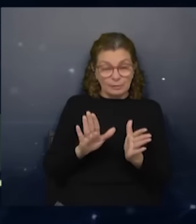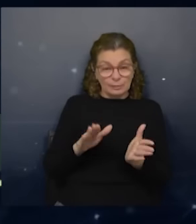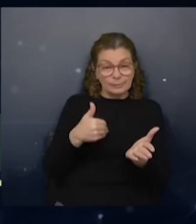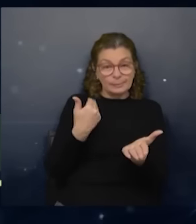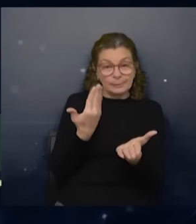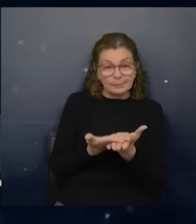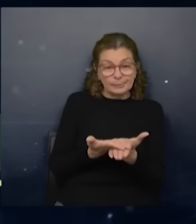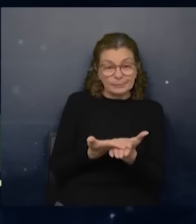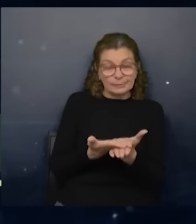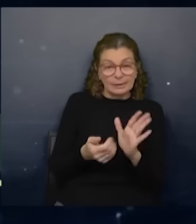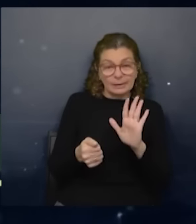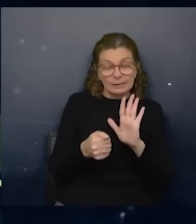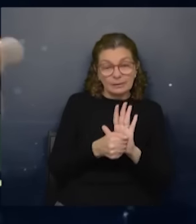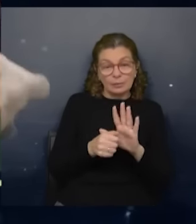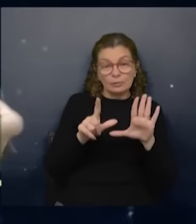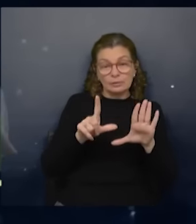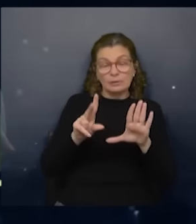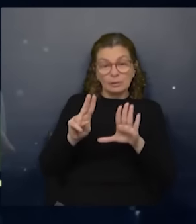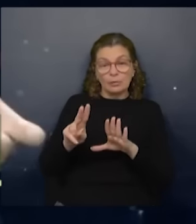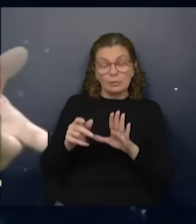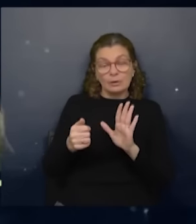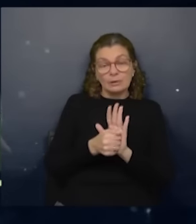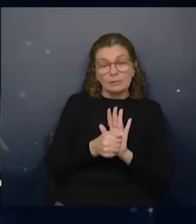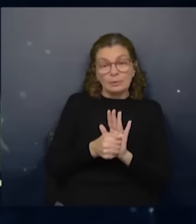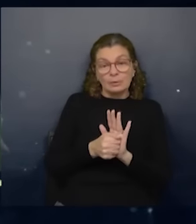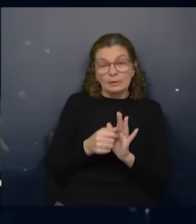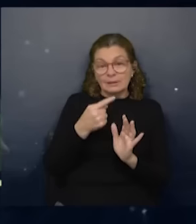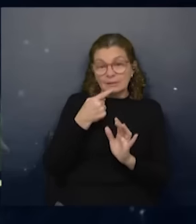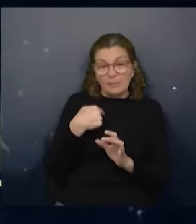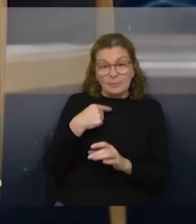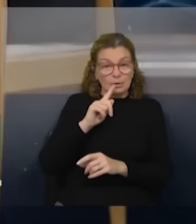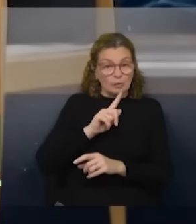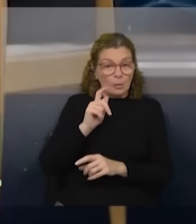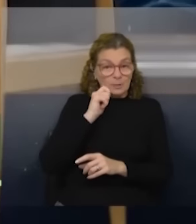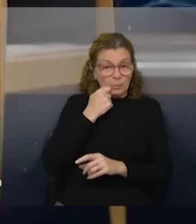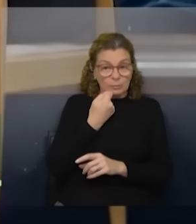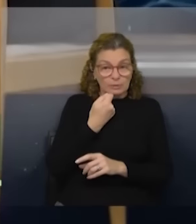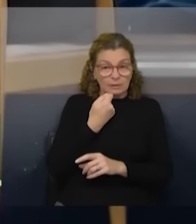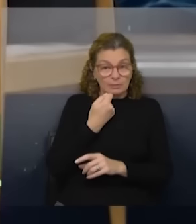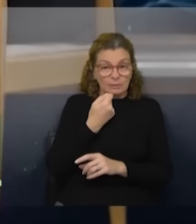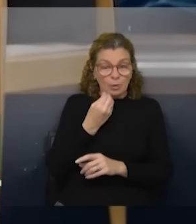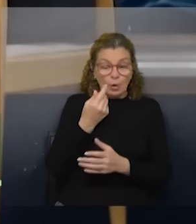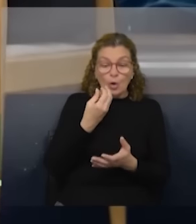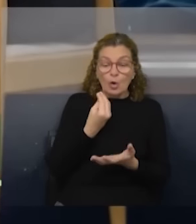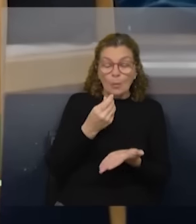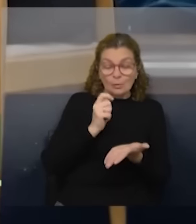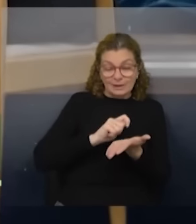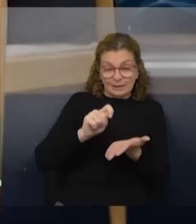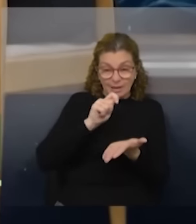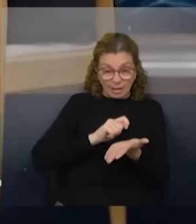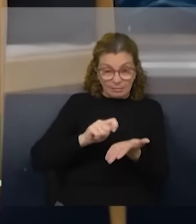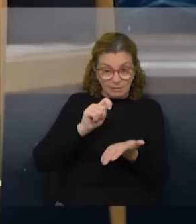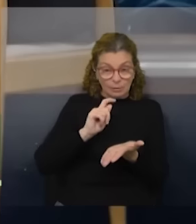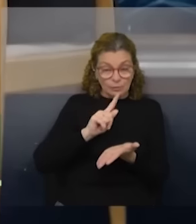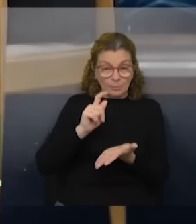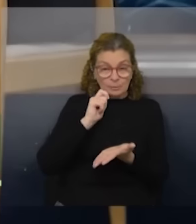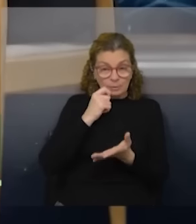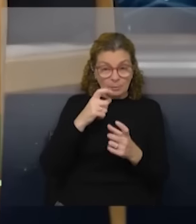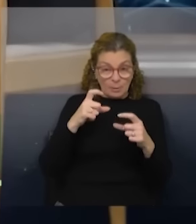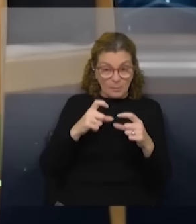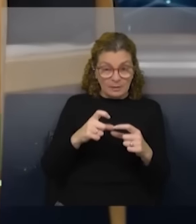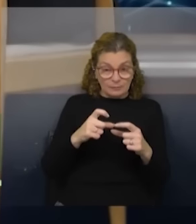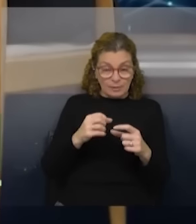ese artículo 72 que es un artículo declarativo que a mí no me gusta en cómo está redactado sobre todo un párrafo